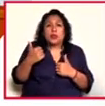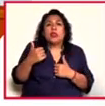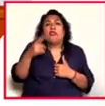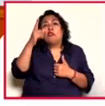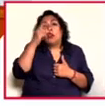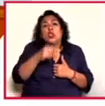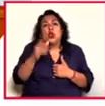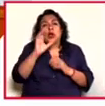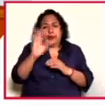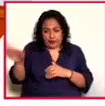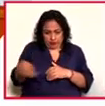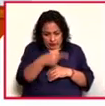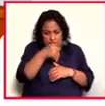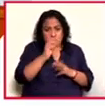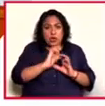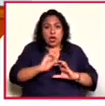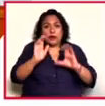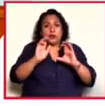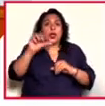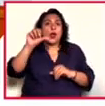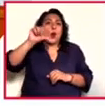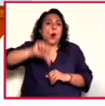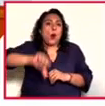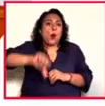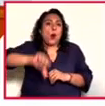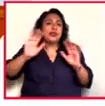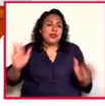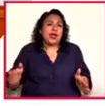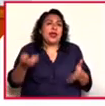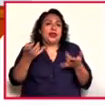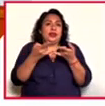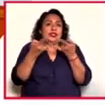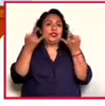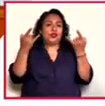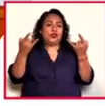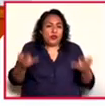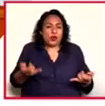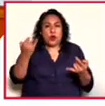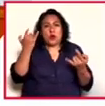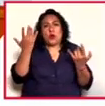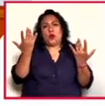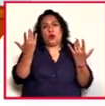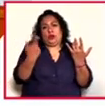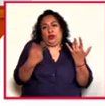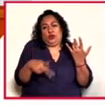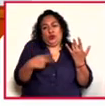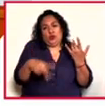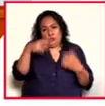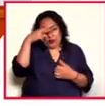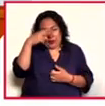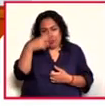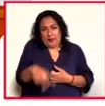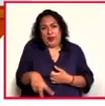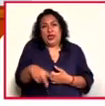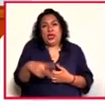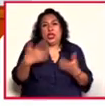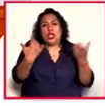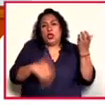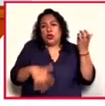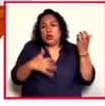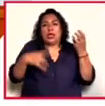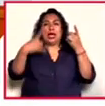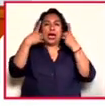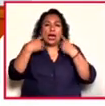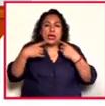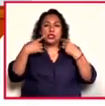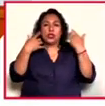y cántenos. Y hoy es parte de esta leyenda, de esta historia, de este imaginario sentimental mexicano. Guitarras, lloren guitarras,